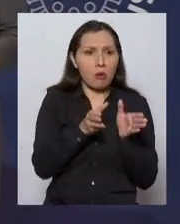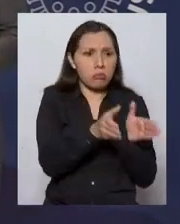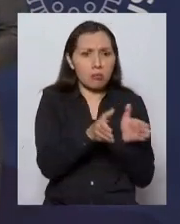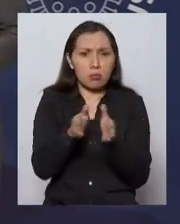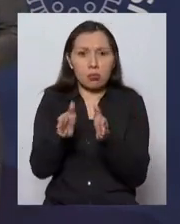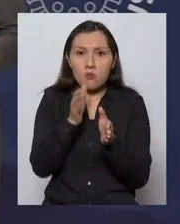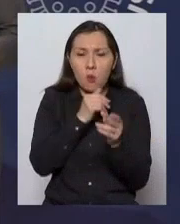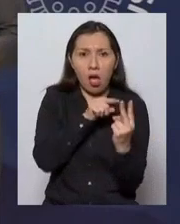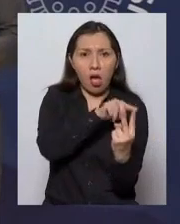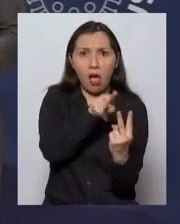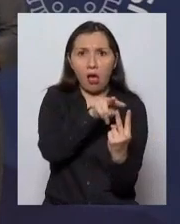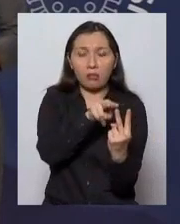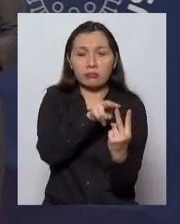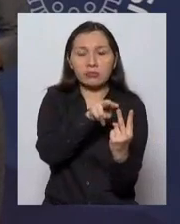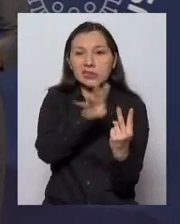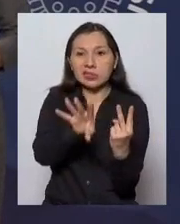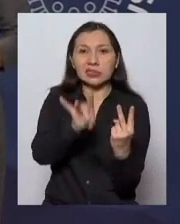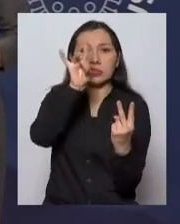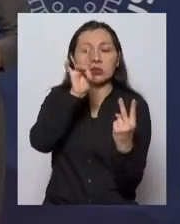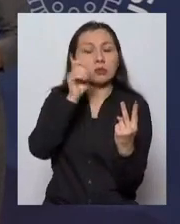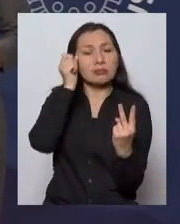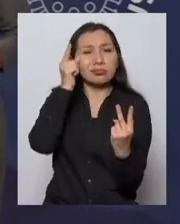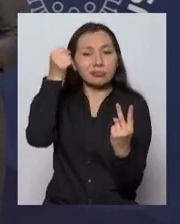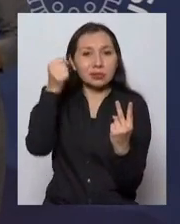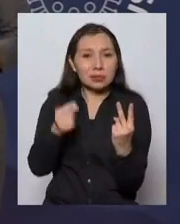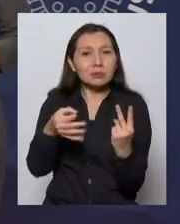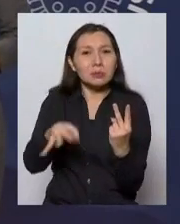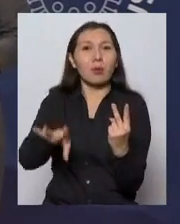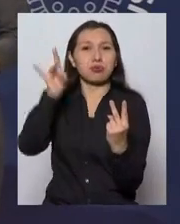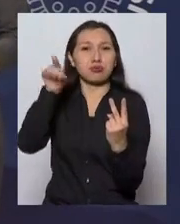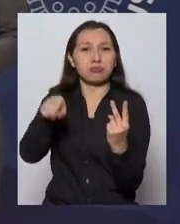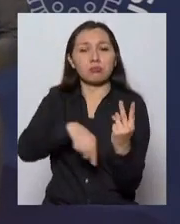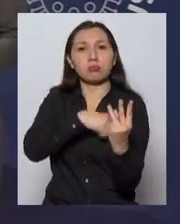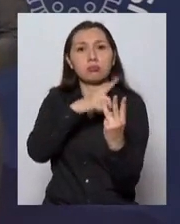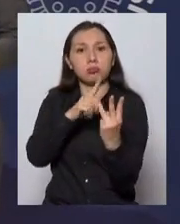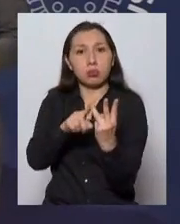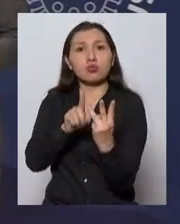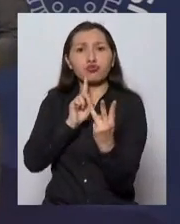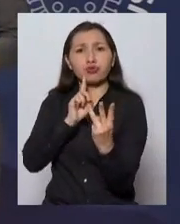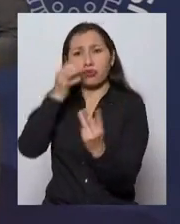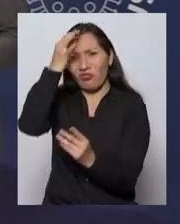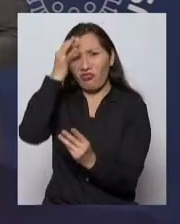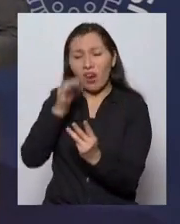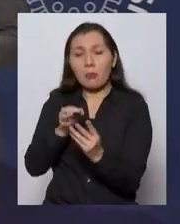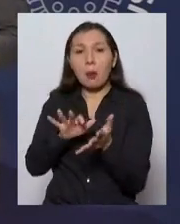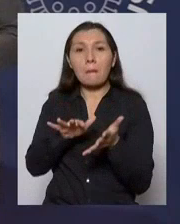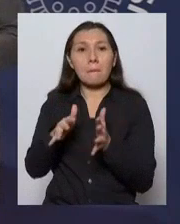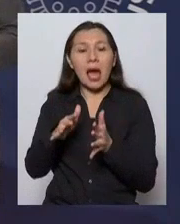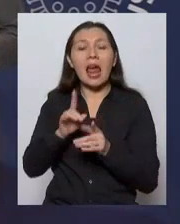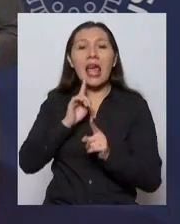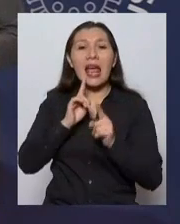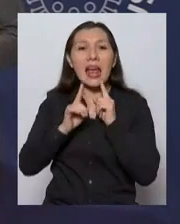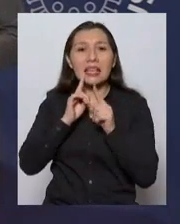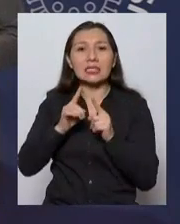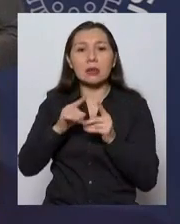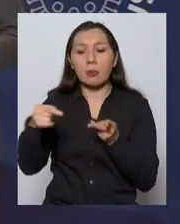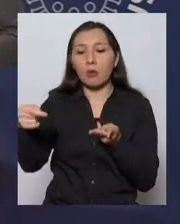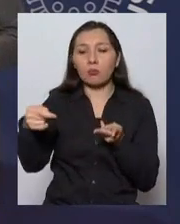categorías de hoy, se identifica, se certifica que tuvieron la enfermedad mediante examen